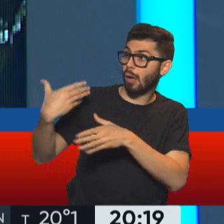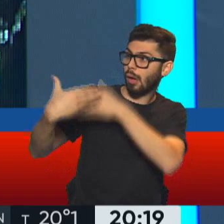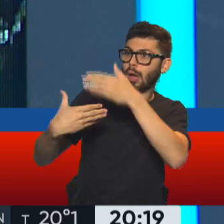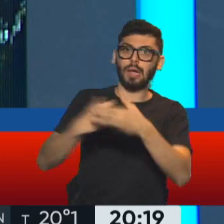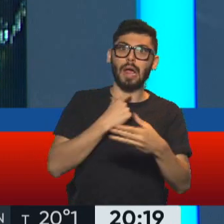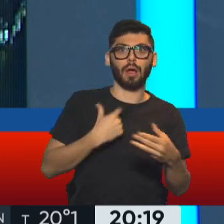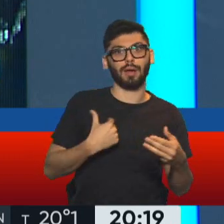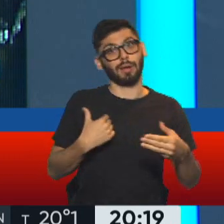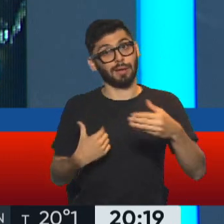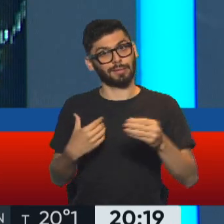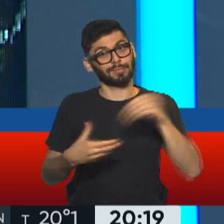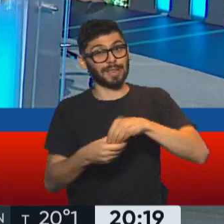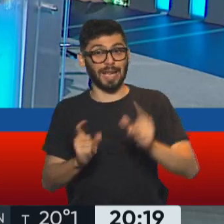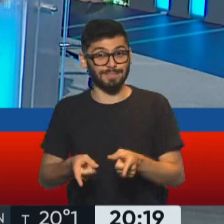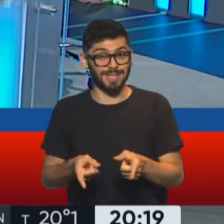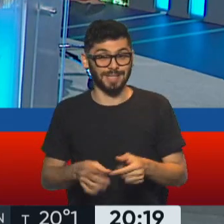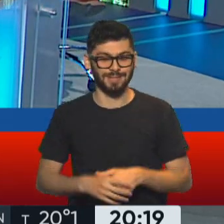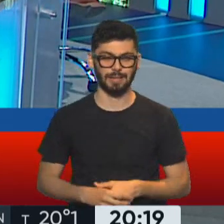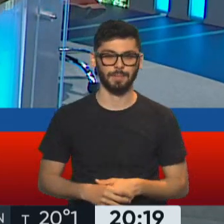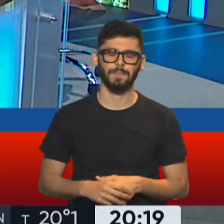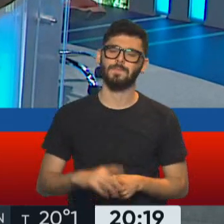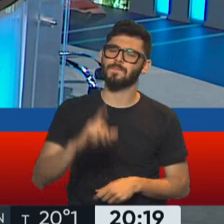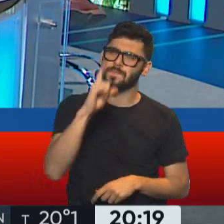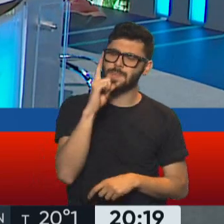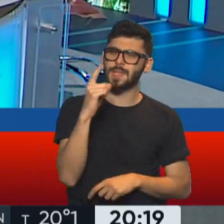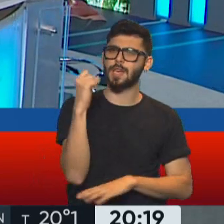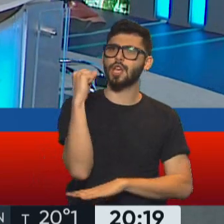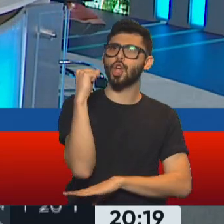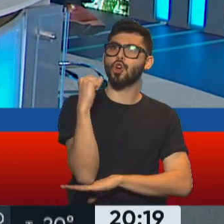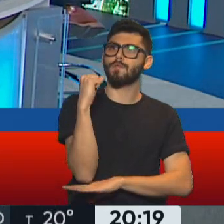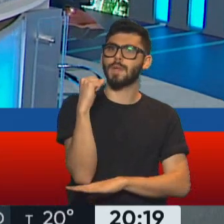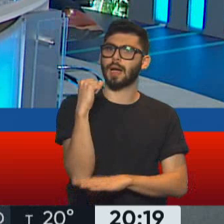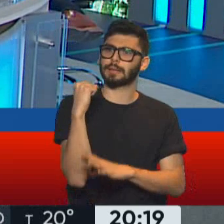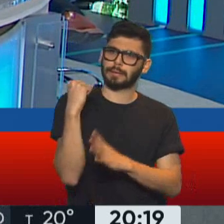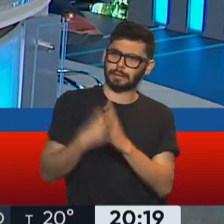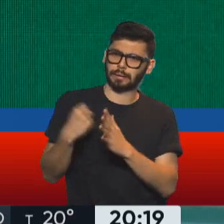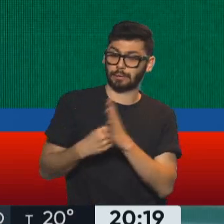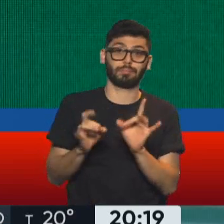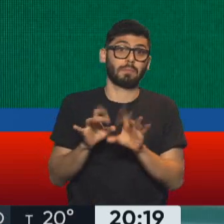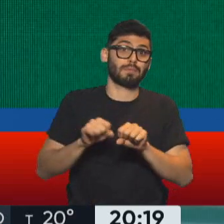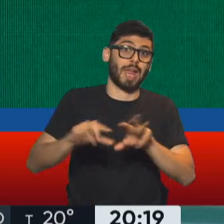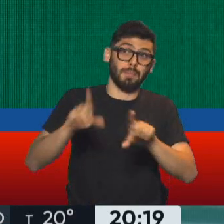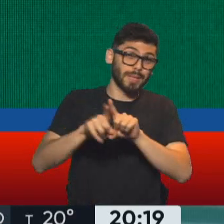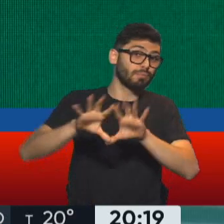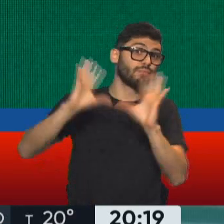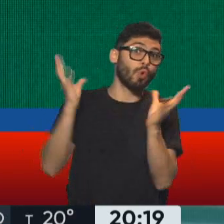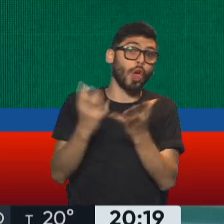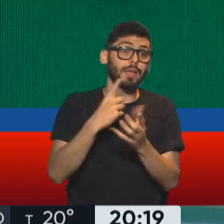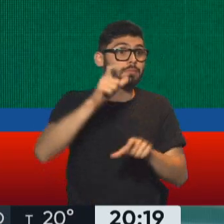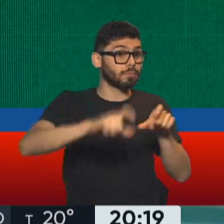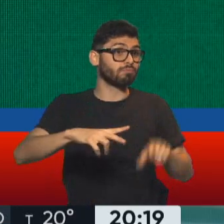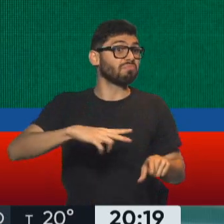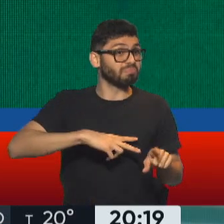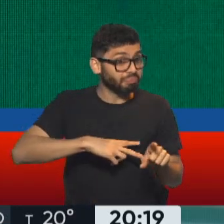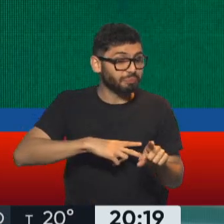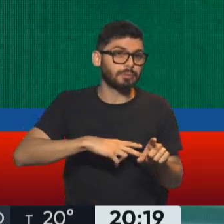está sucediendo en los hechos. Han resistido, el poder económico ha resistido muy bien a lo que es la pandemia y a esto que se demandaba en todo el mundo, que es los que más tienen, que